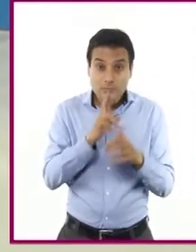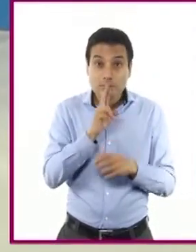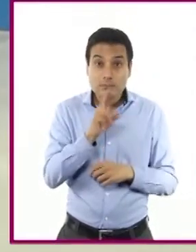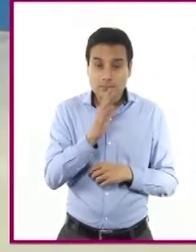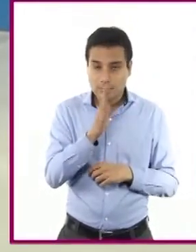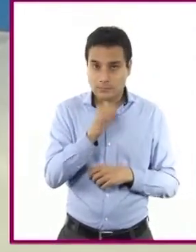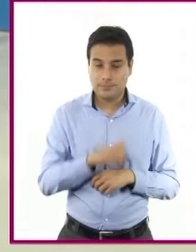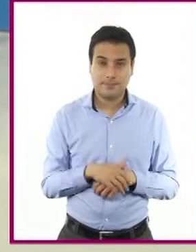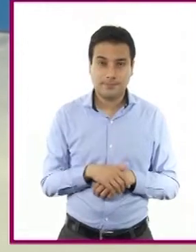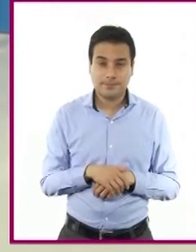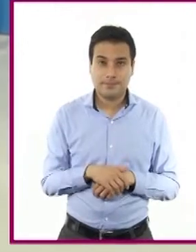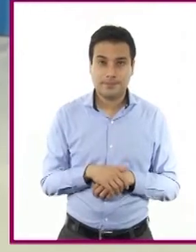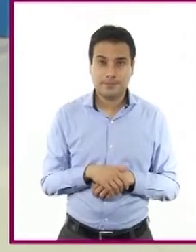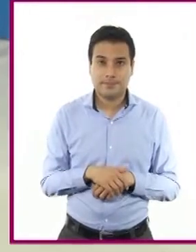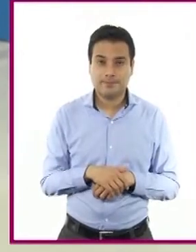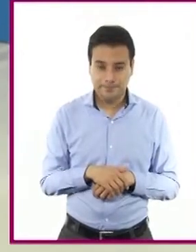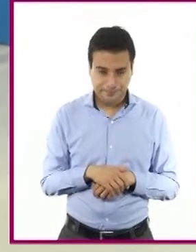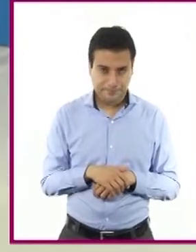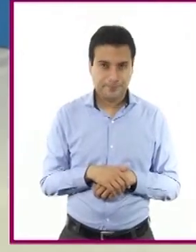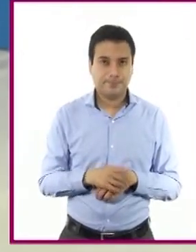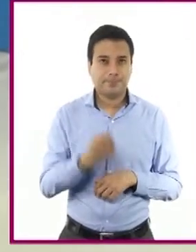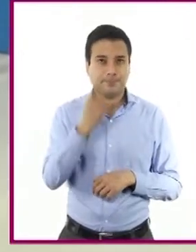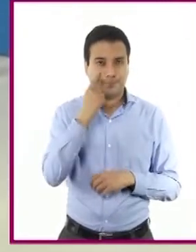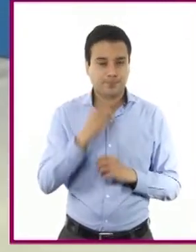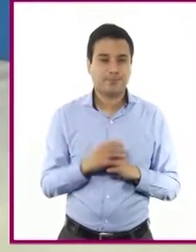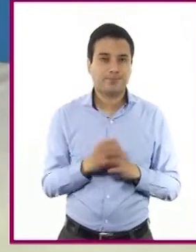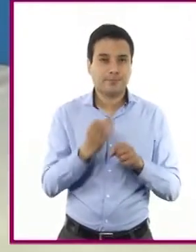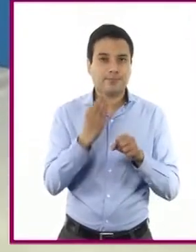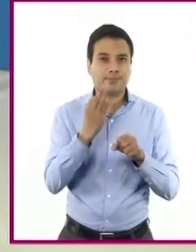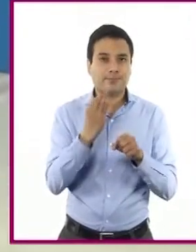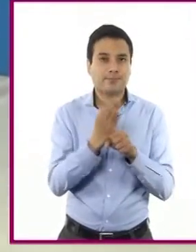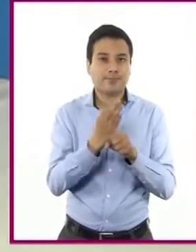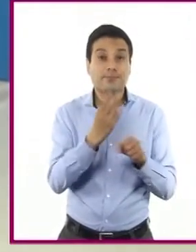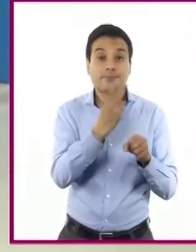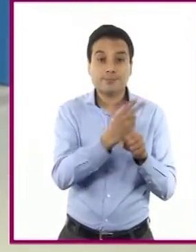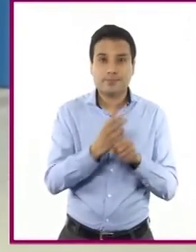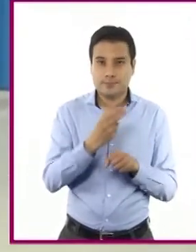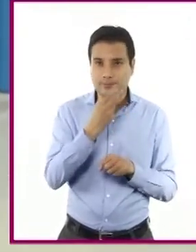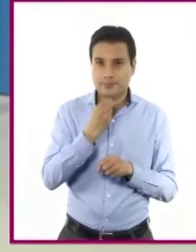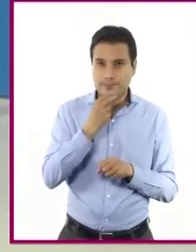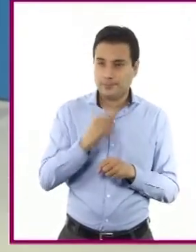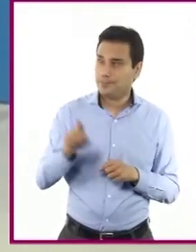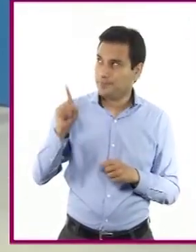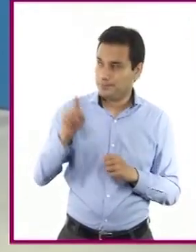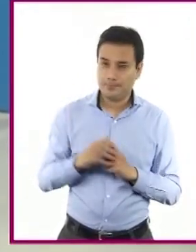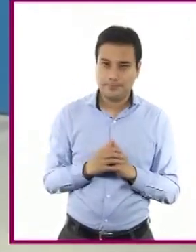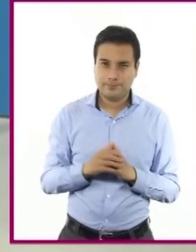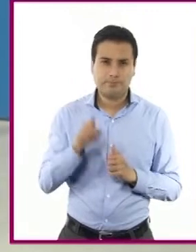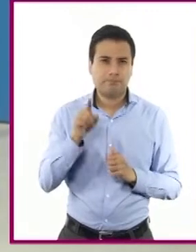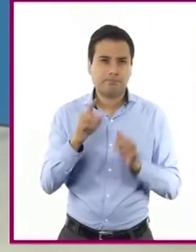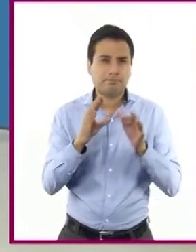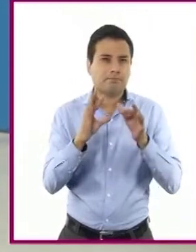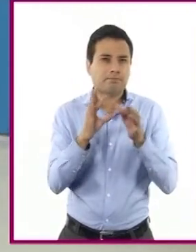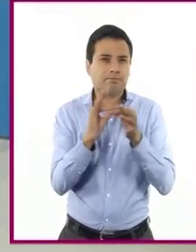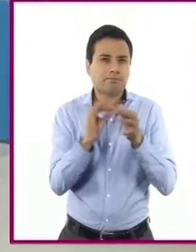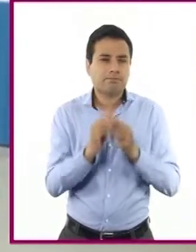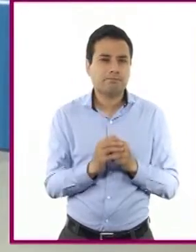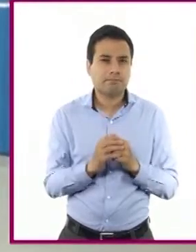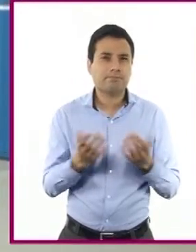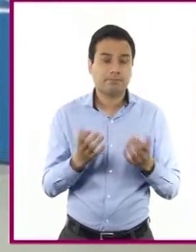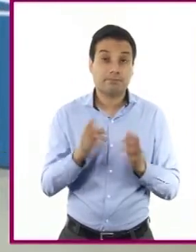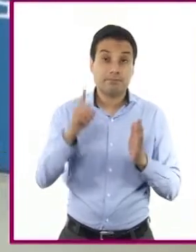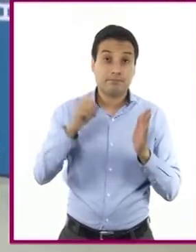de continuar, tenemos un invitado muy especial, el Dr. Lorenzo Meyer. Nos hablará sobre el impacto de la crisis